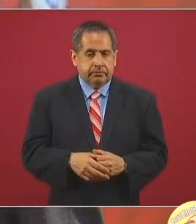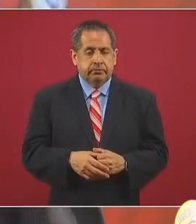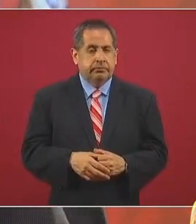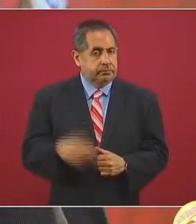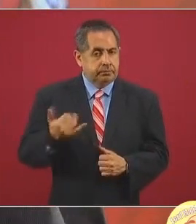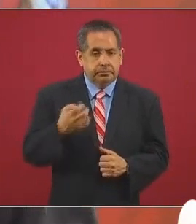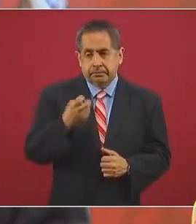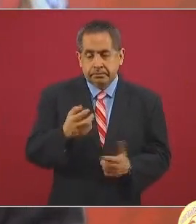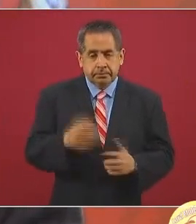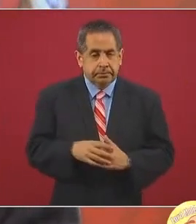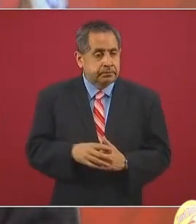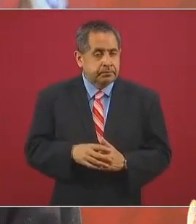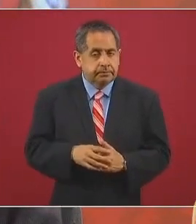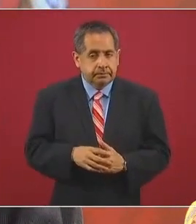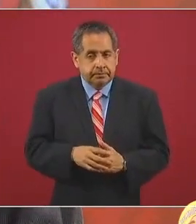no es